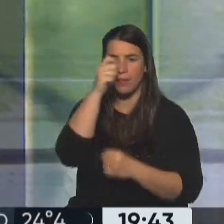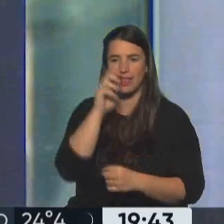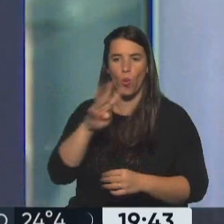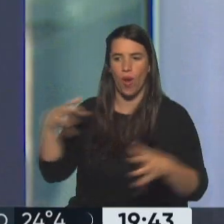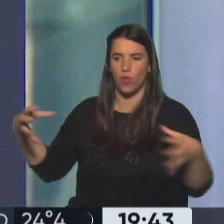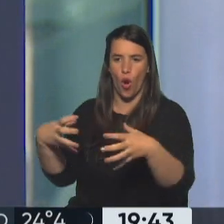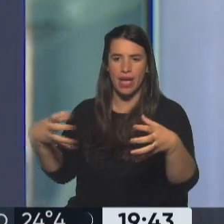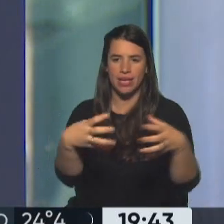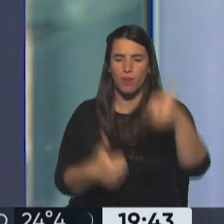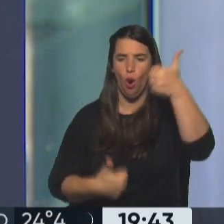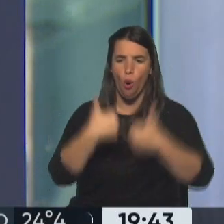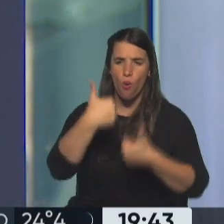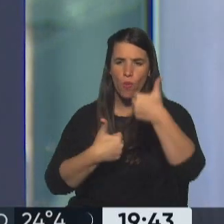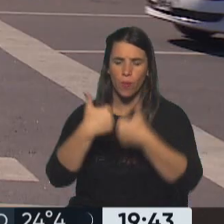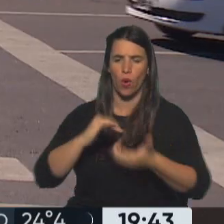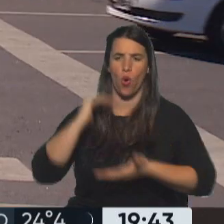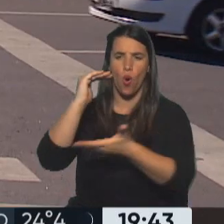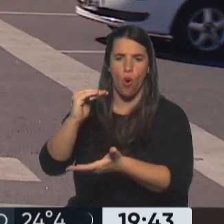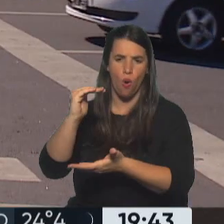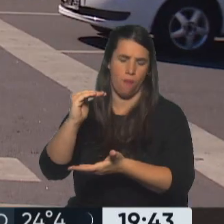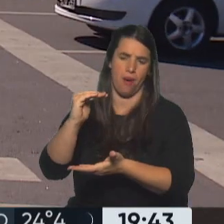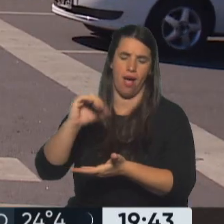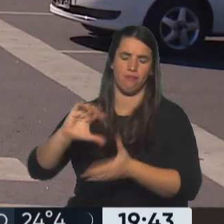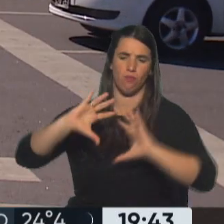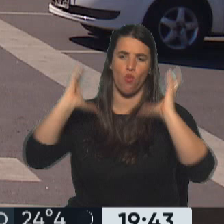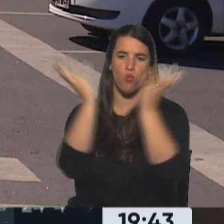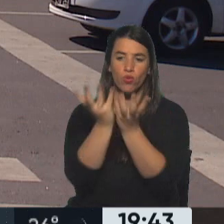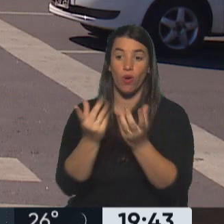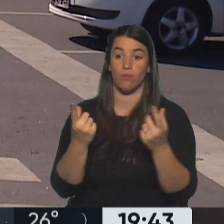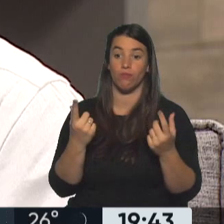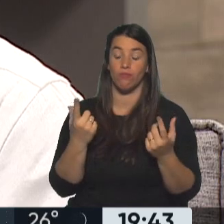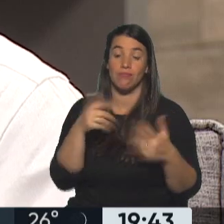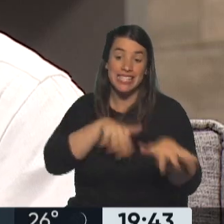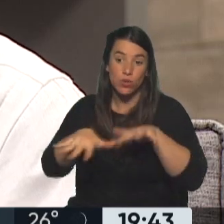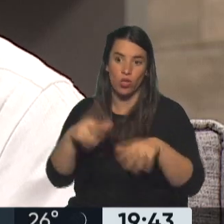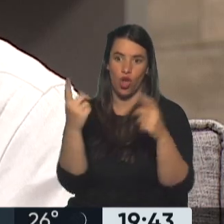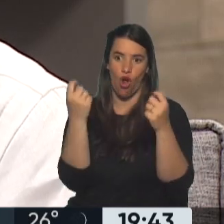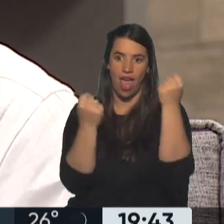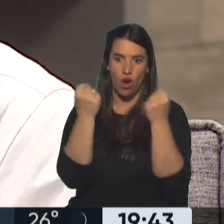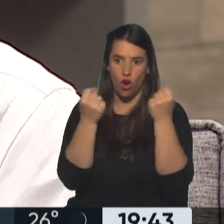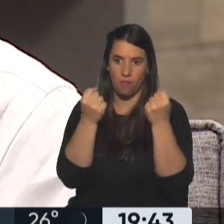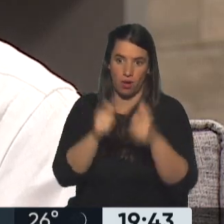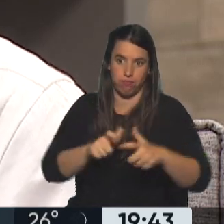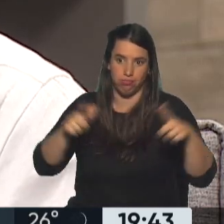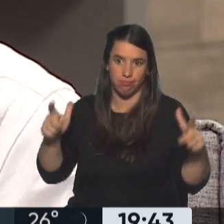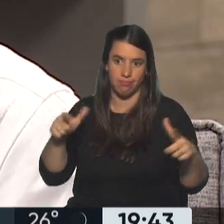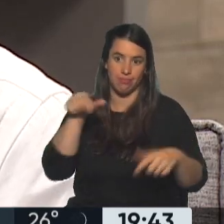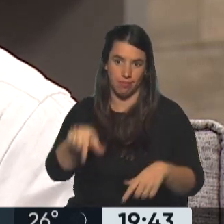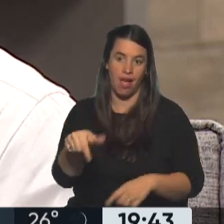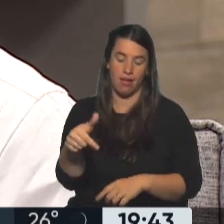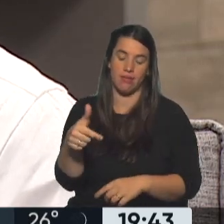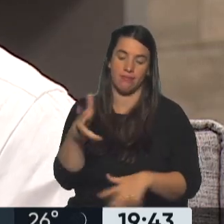un importante movimiento económico en las distintas economías regionales es un gran evento todos los eventos